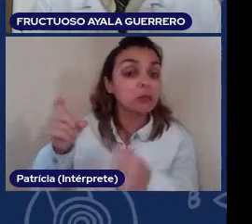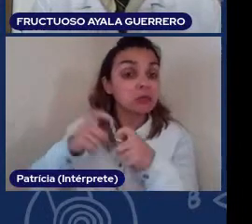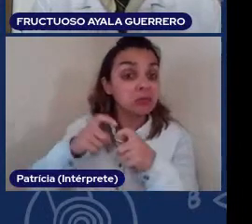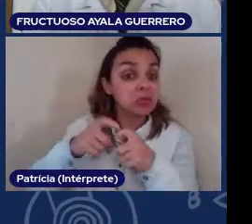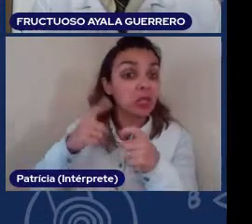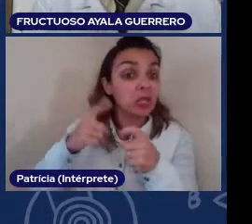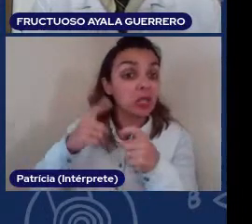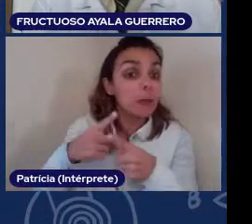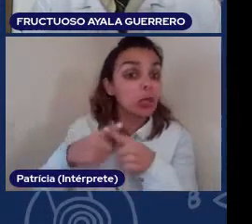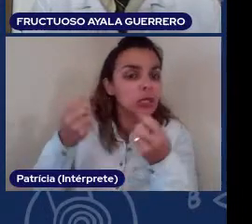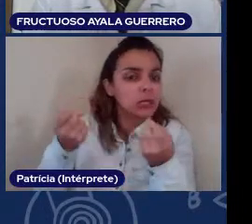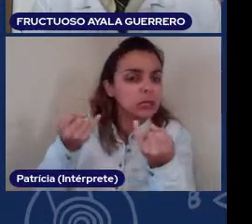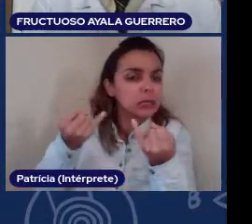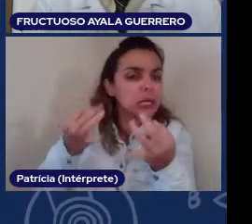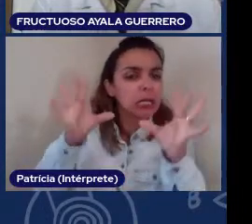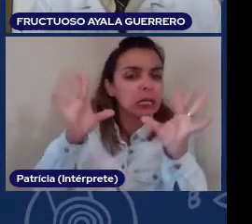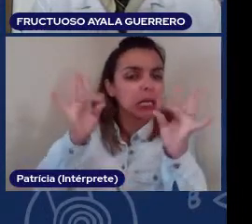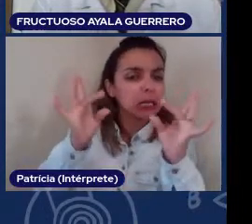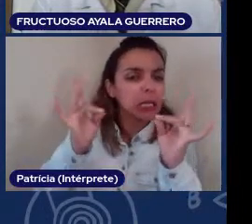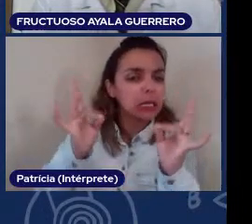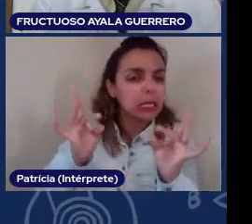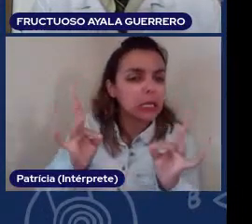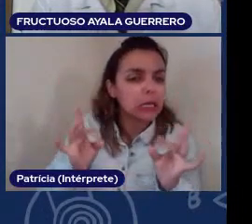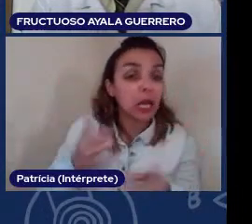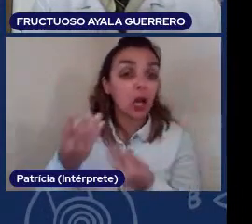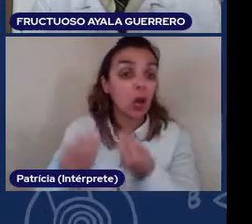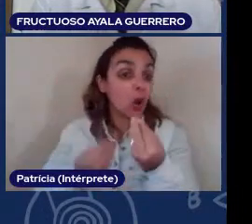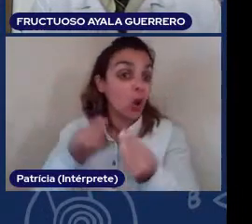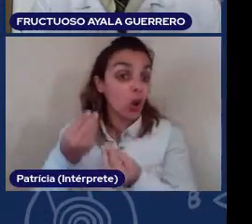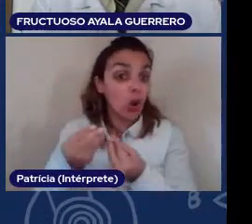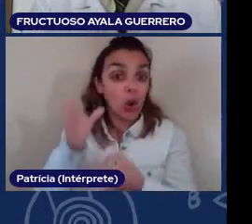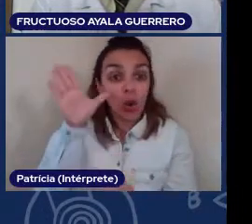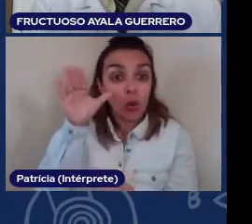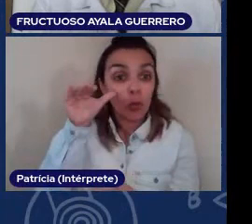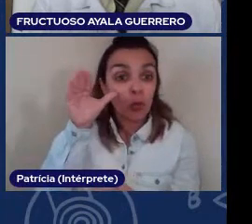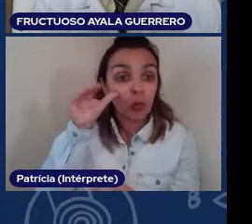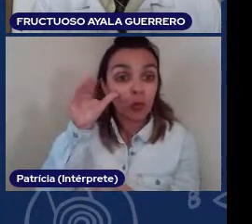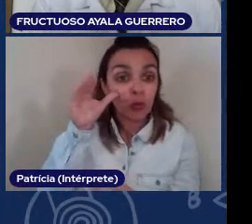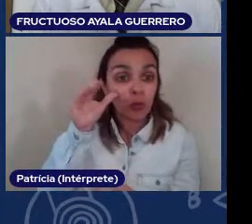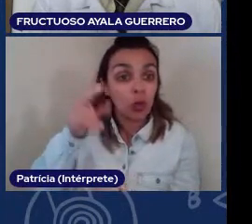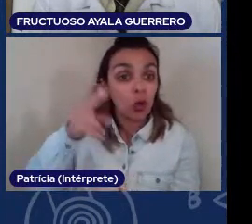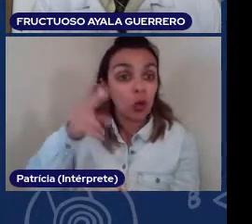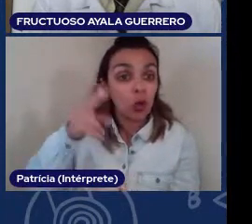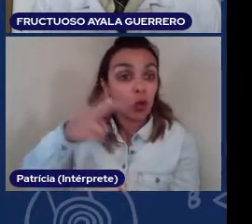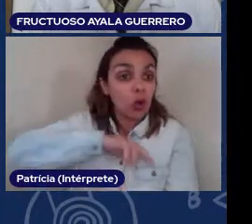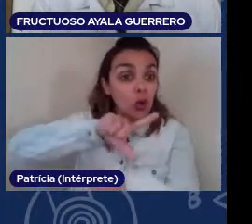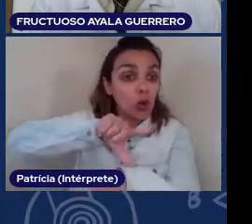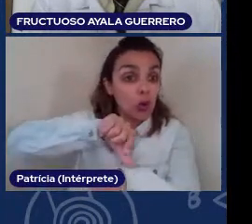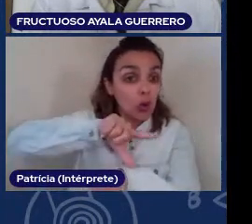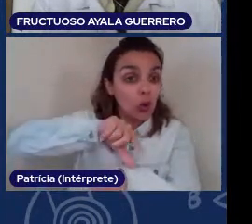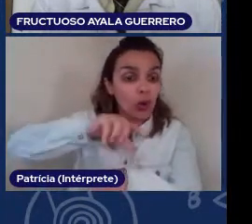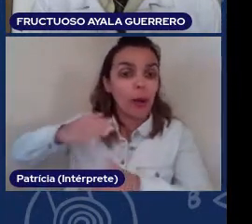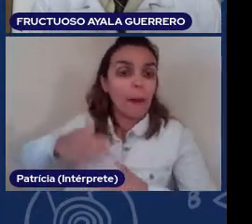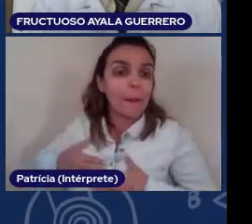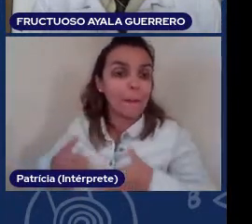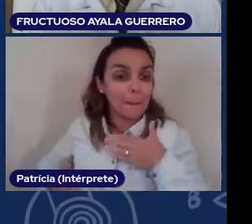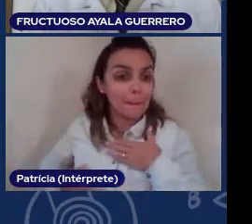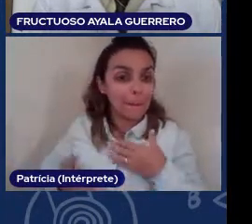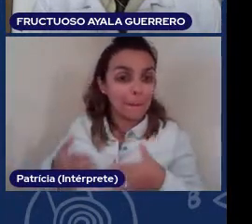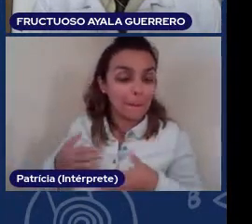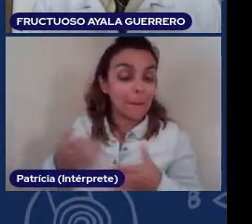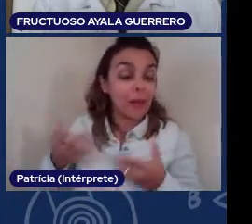describieron con mucho detalle cómo funciona nuestro reloj biológico,